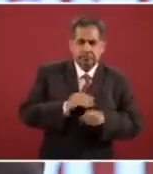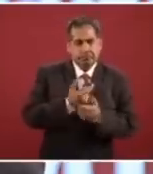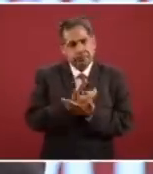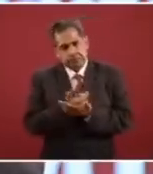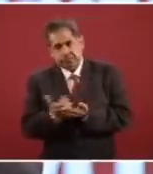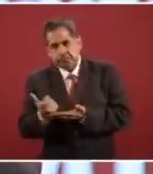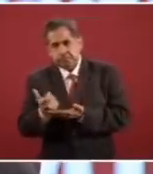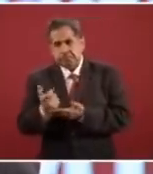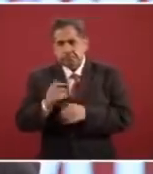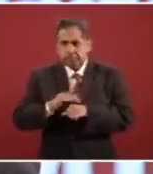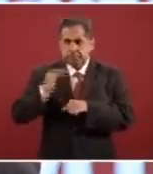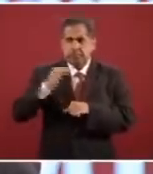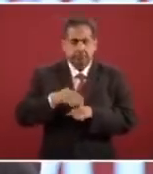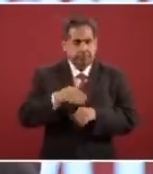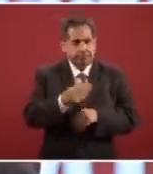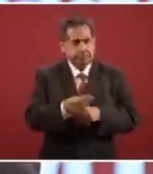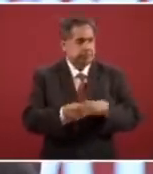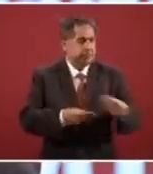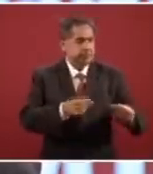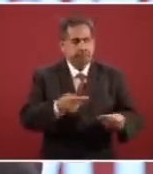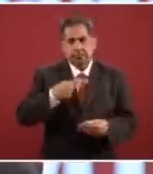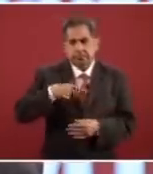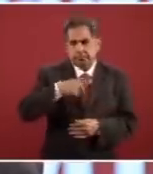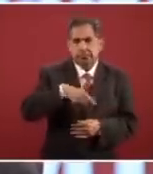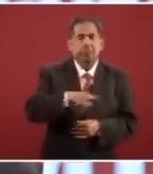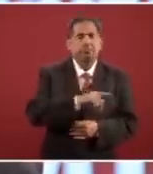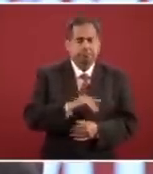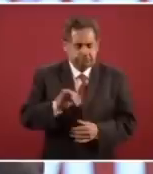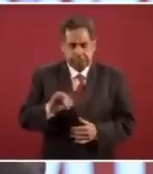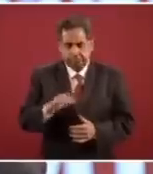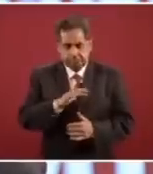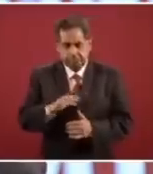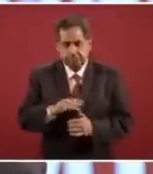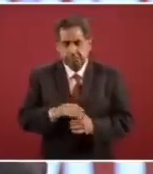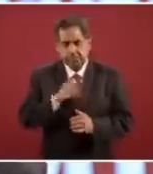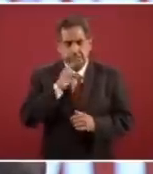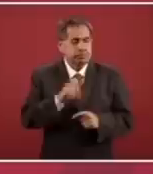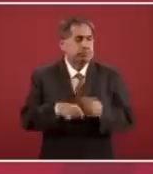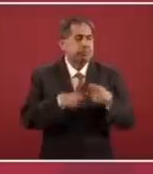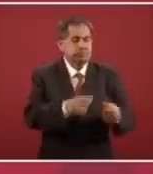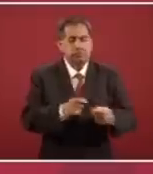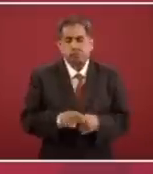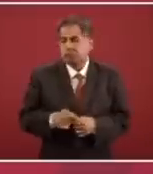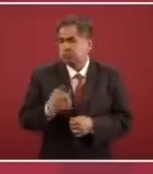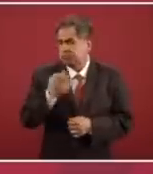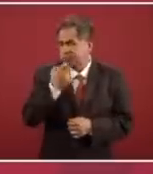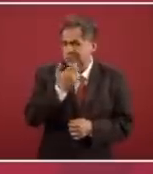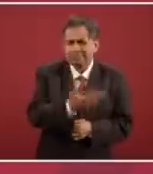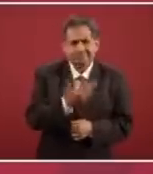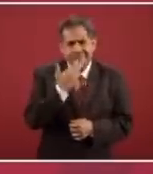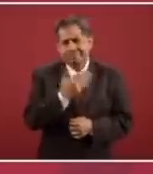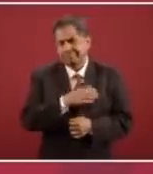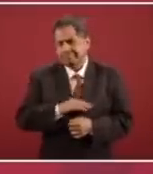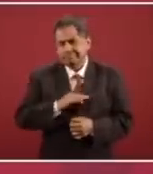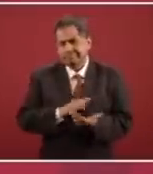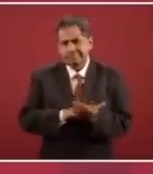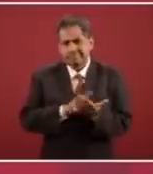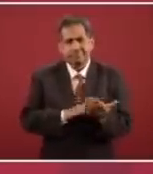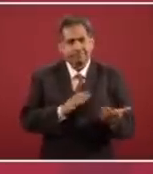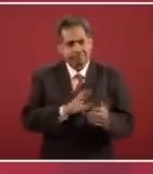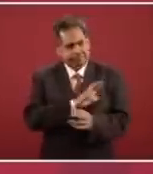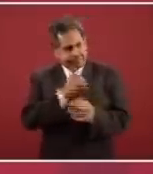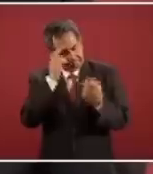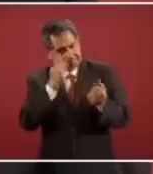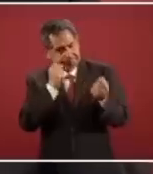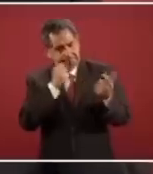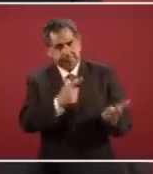más salarios a los trabajadores, mejores prestaciones. Yo celebro esto y hay que